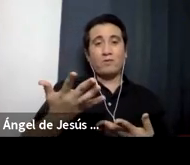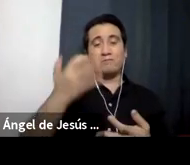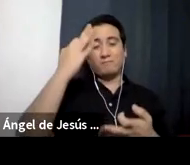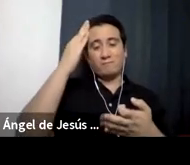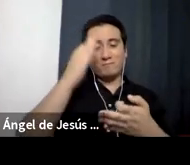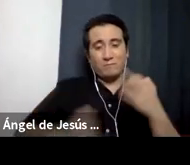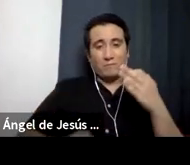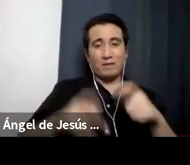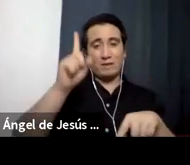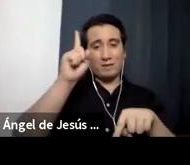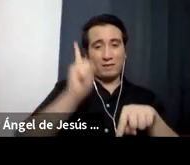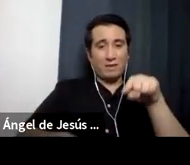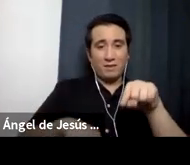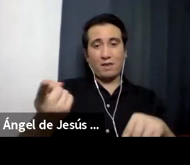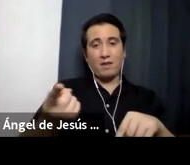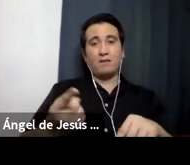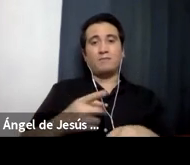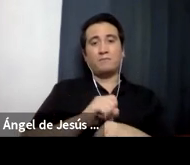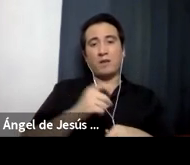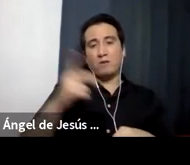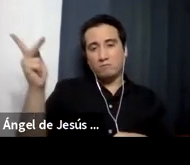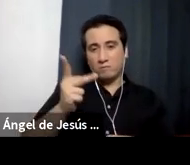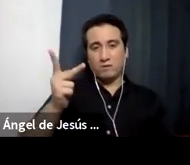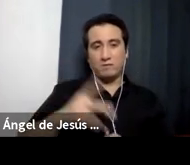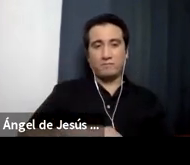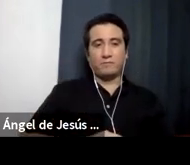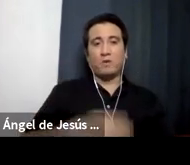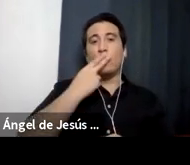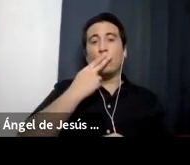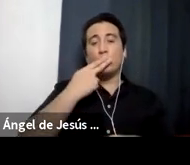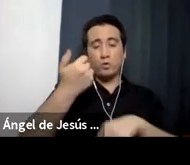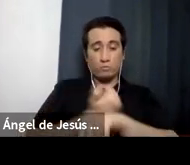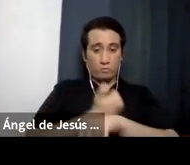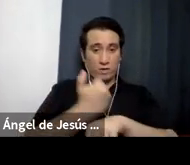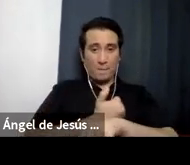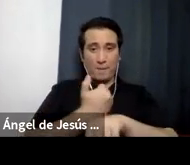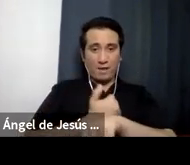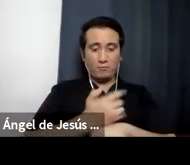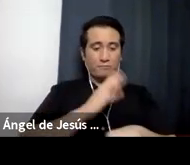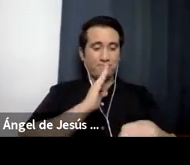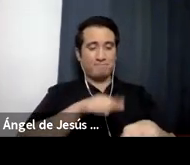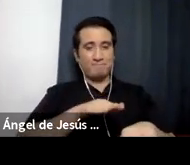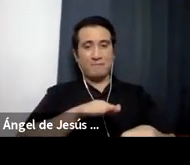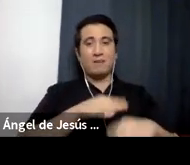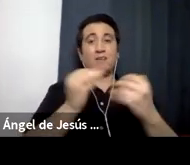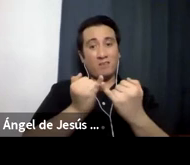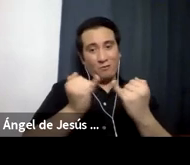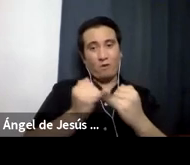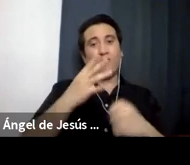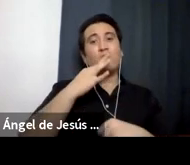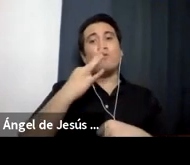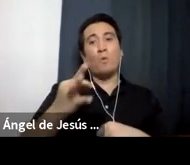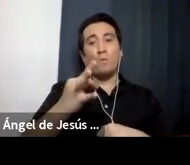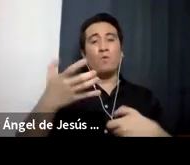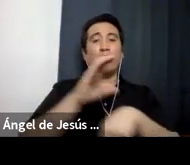amputación. El uso de calzado, plantillas inadecuadas también es un factor de riesgo, es el más común para causar pie